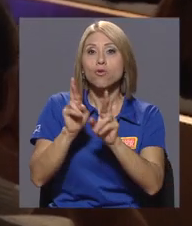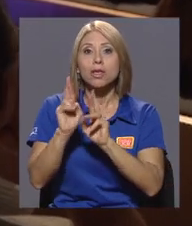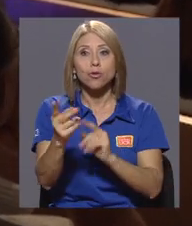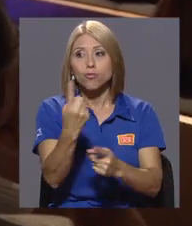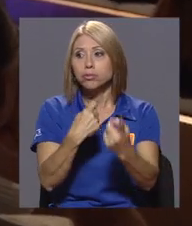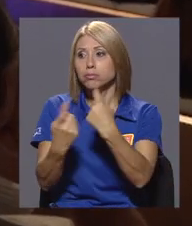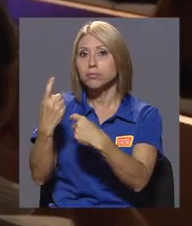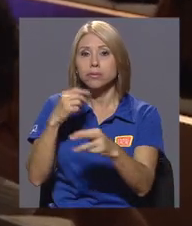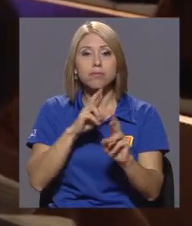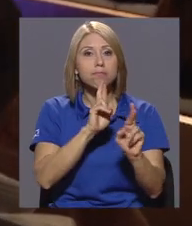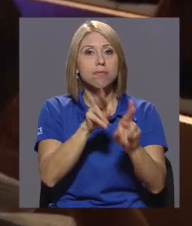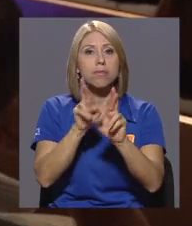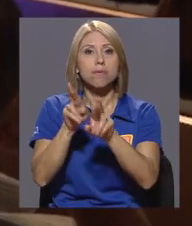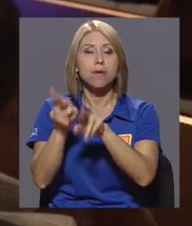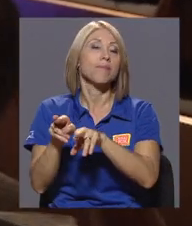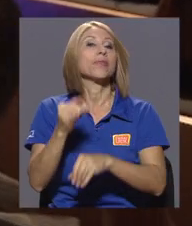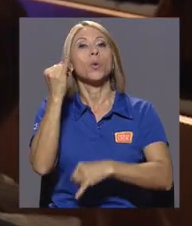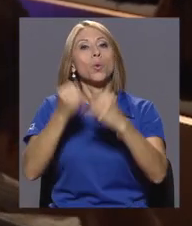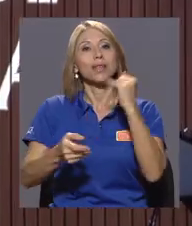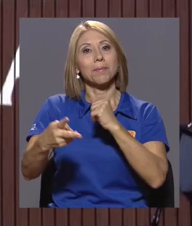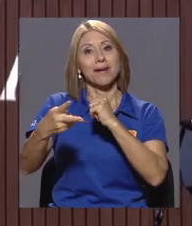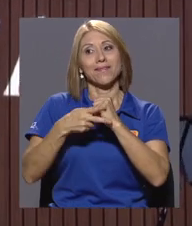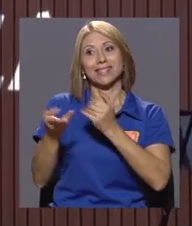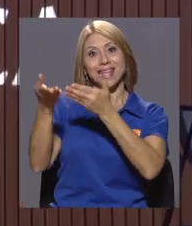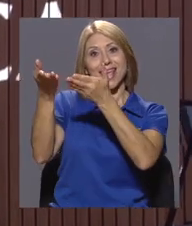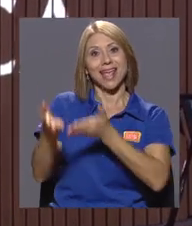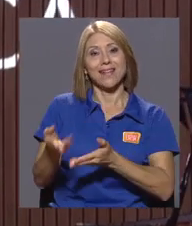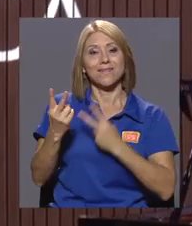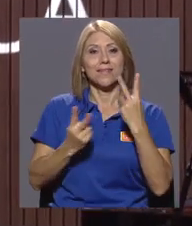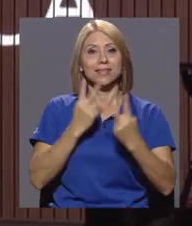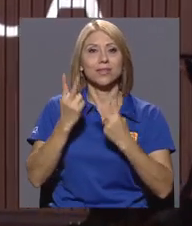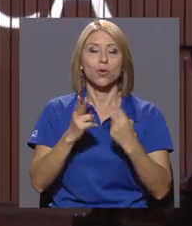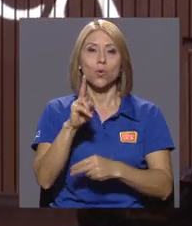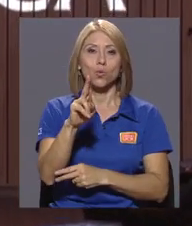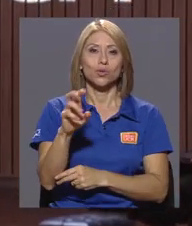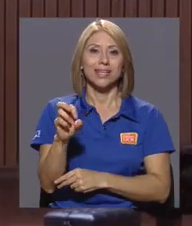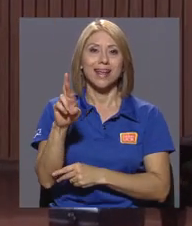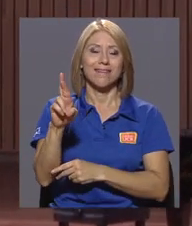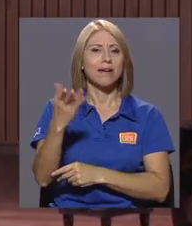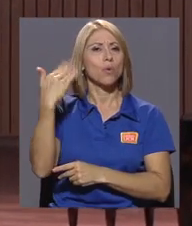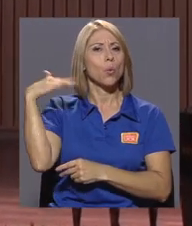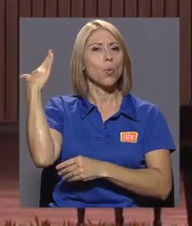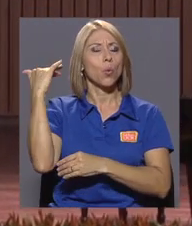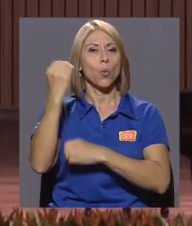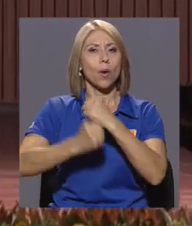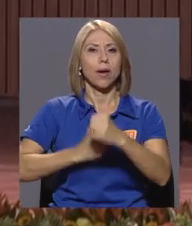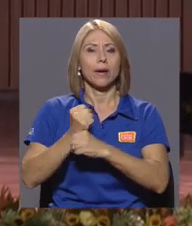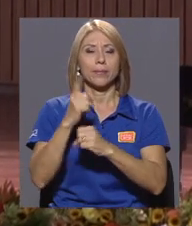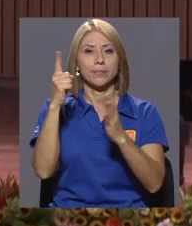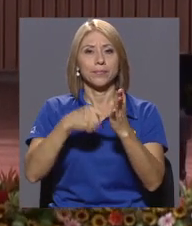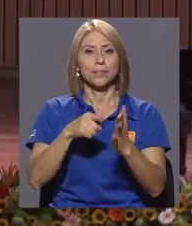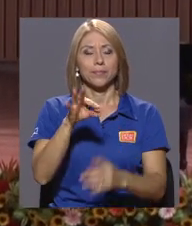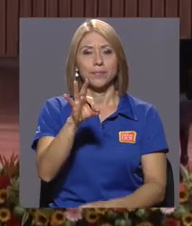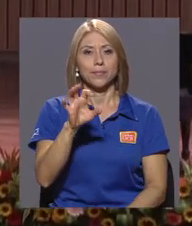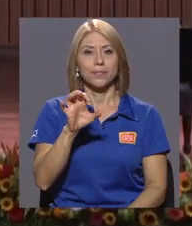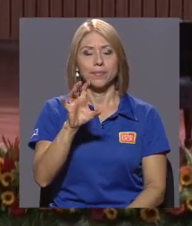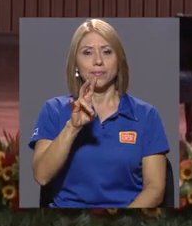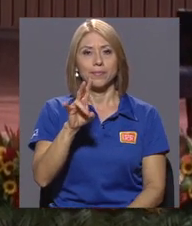la última vez que joan manuel serrat visitó el auxerre fue en el año 1975